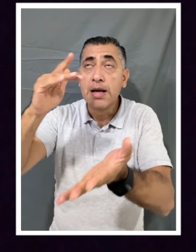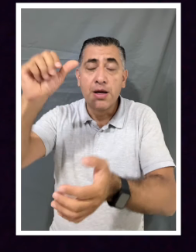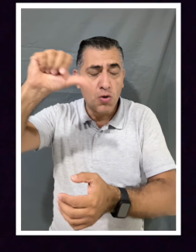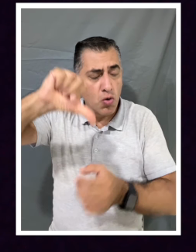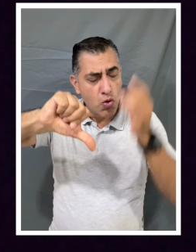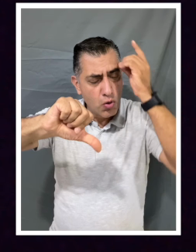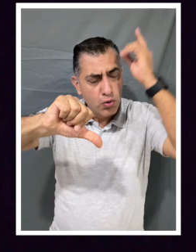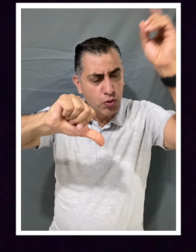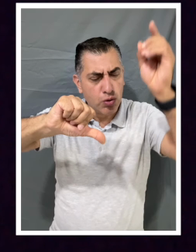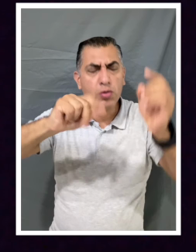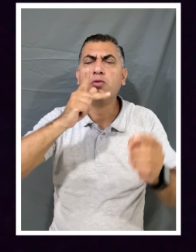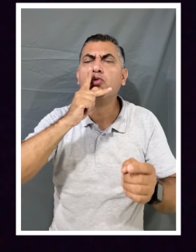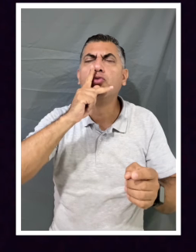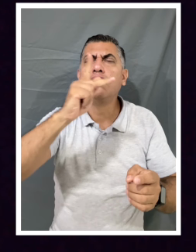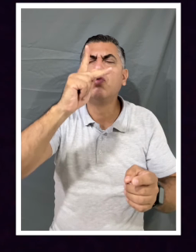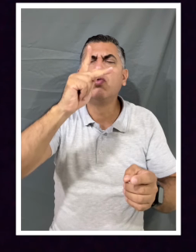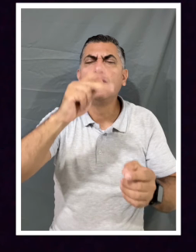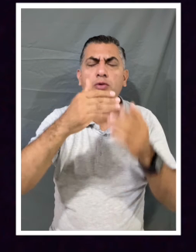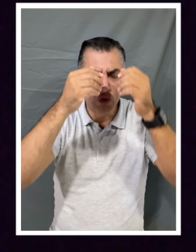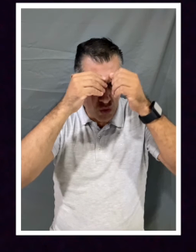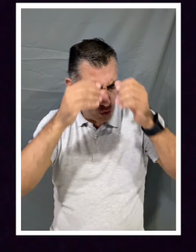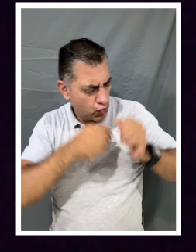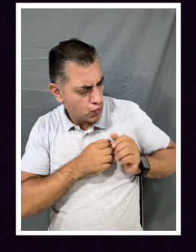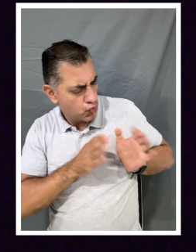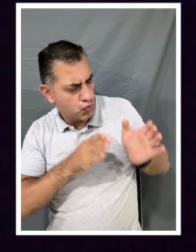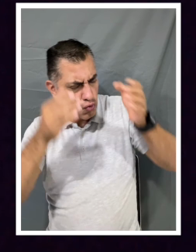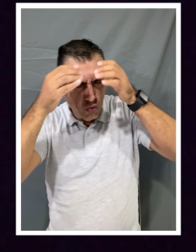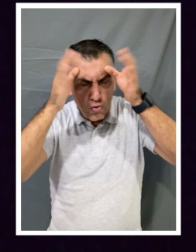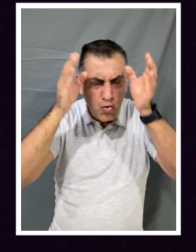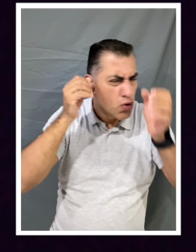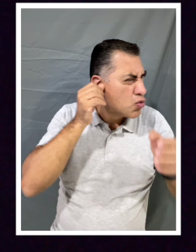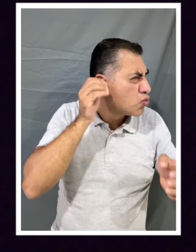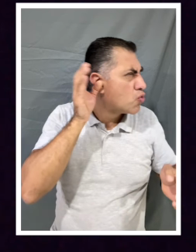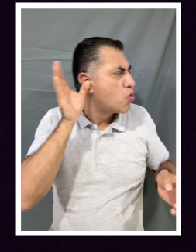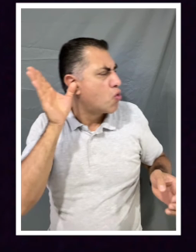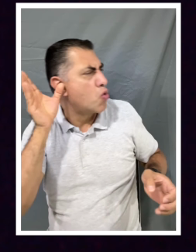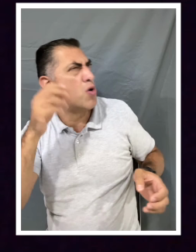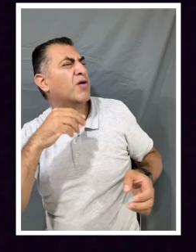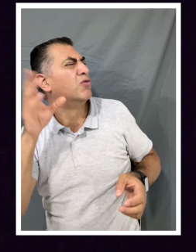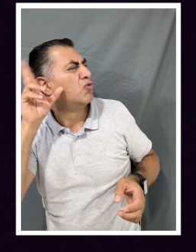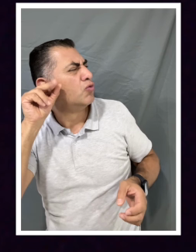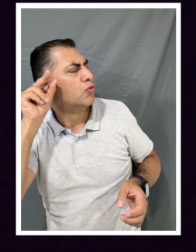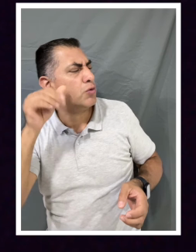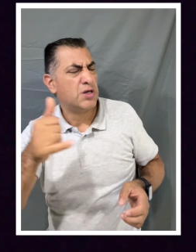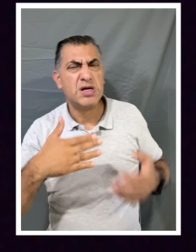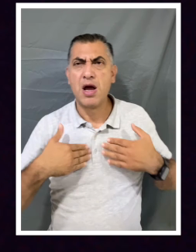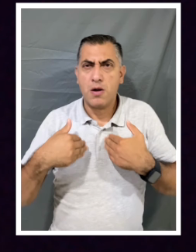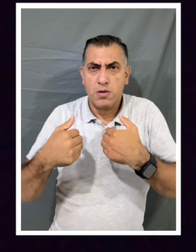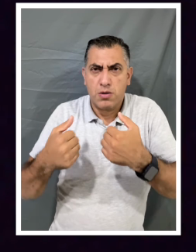día gracias por tu palabra yo te pido que tú abras nuestro corazón nuestros oídos para poder escuchar tu voz y para poder